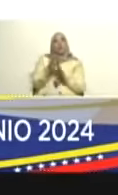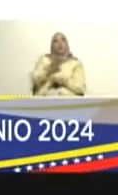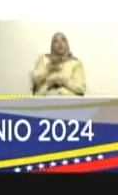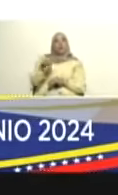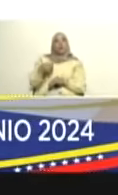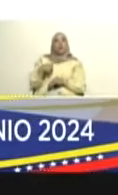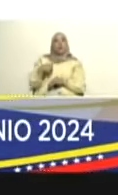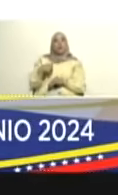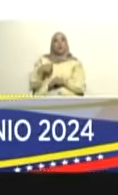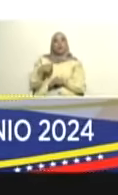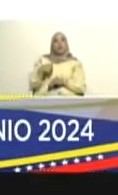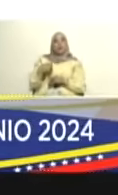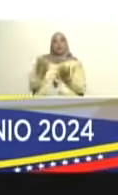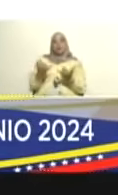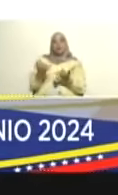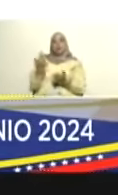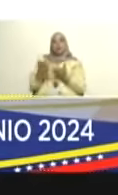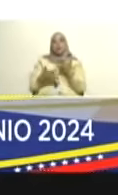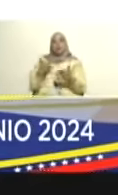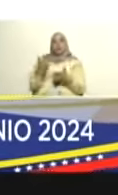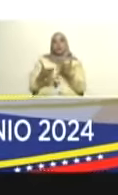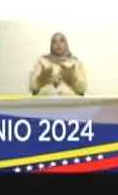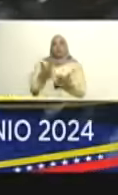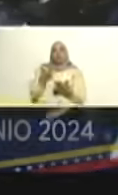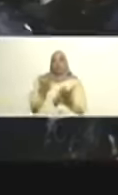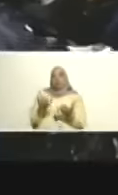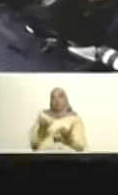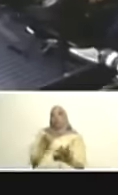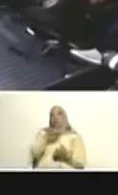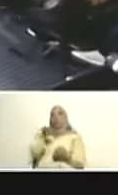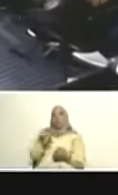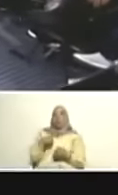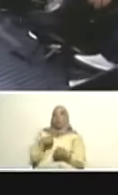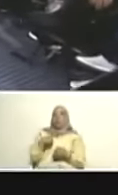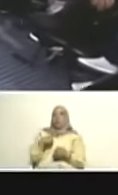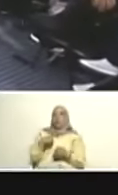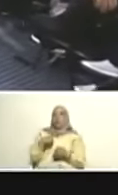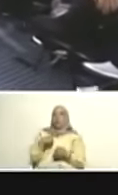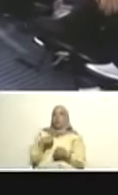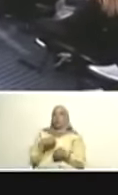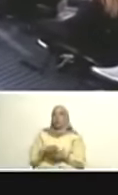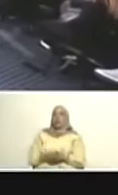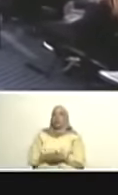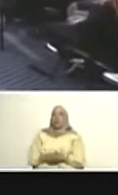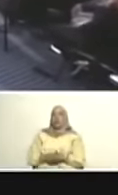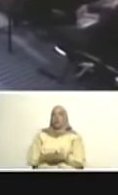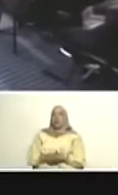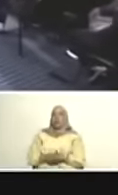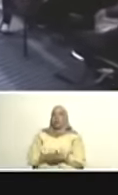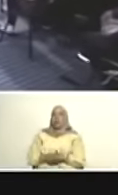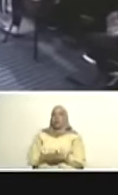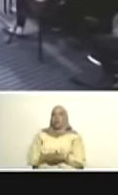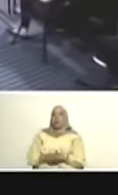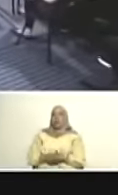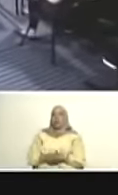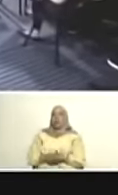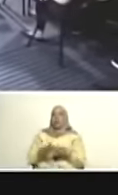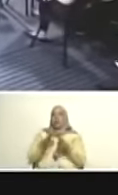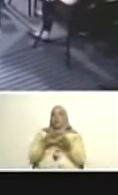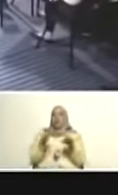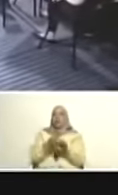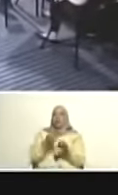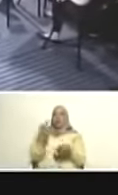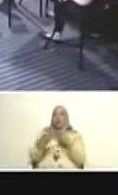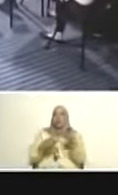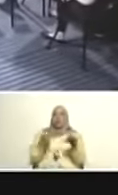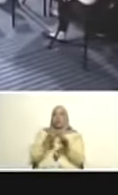la vicepresidenta. ¿Ah? Primero una Z, ¿no? Una W. Bueno, una vez firmado